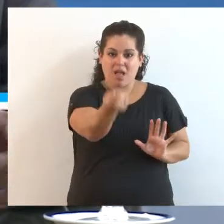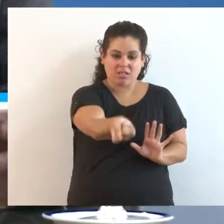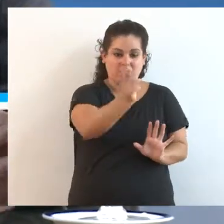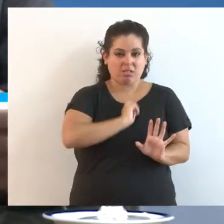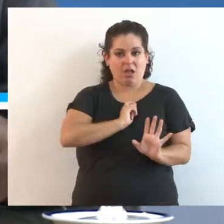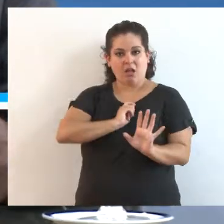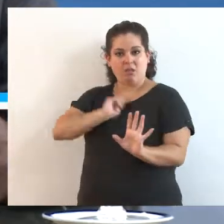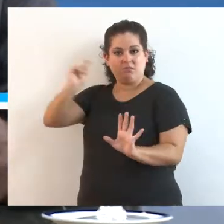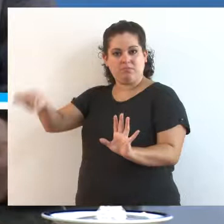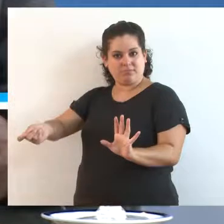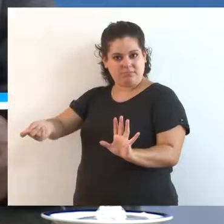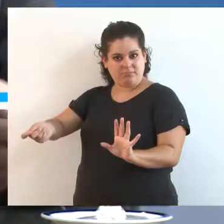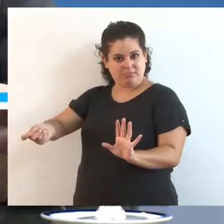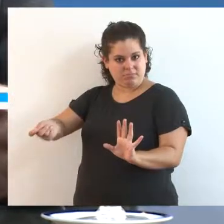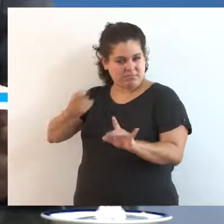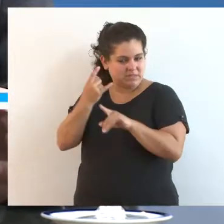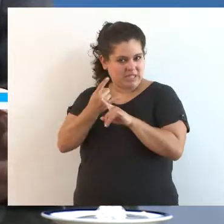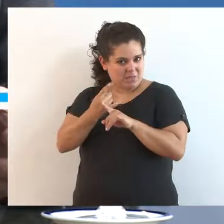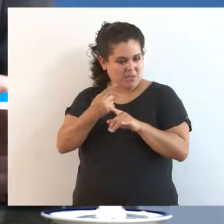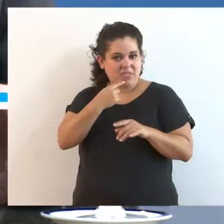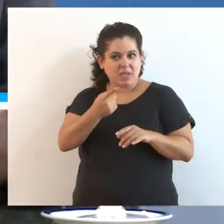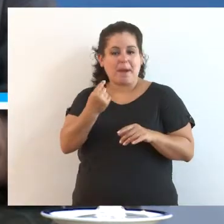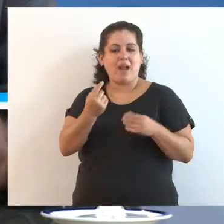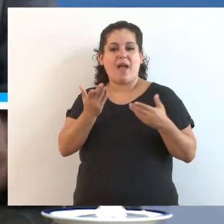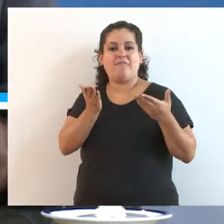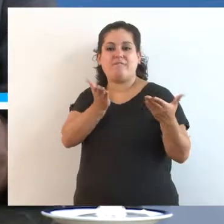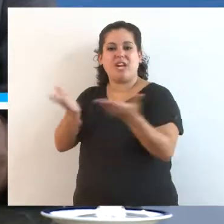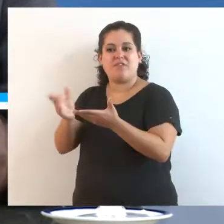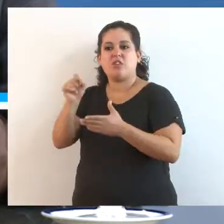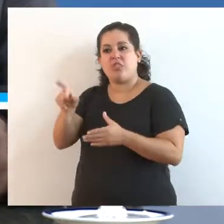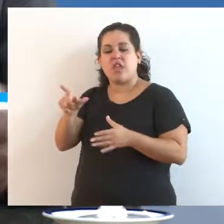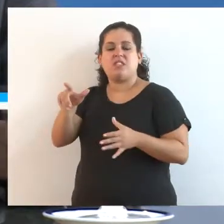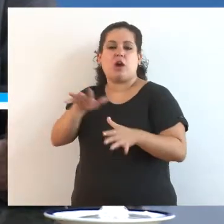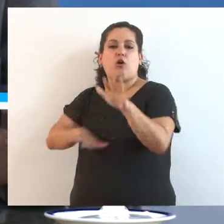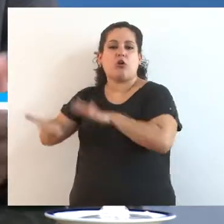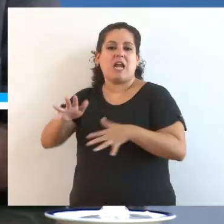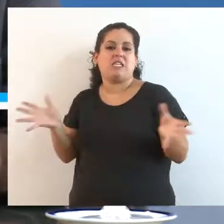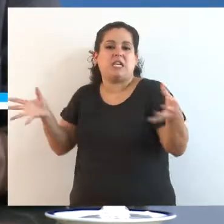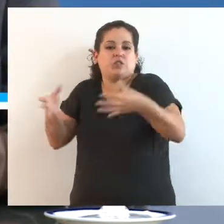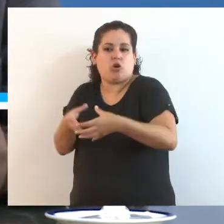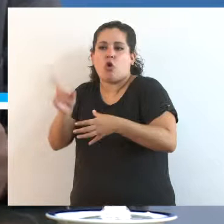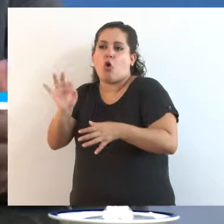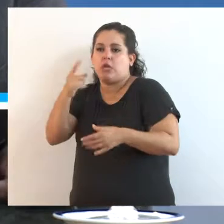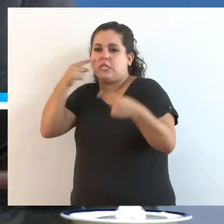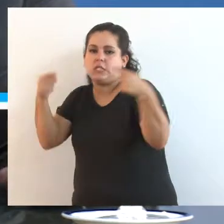poner la misma plata que ponen los usuarios, sus clientes, para beneficio de